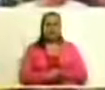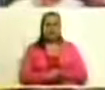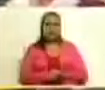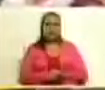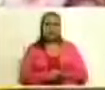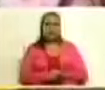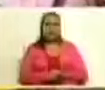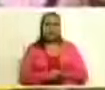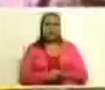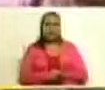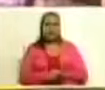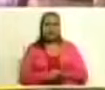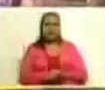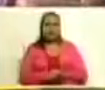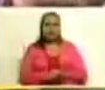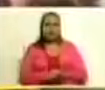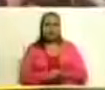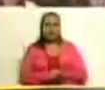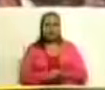Diosdado sacó hoy